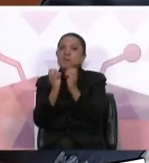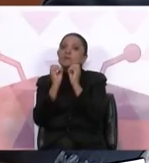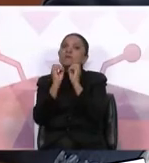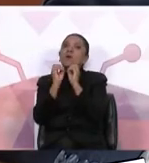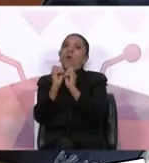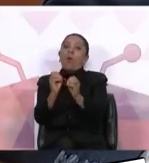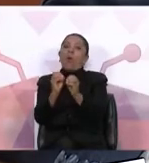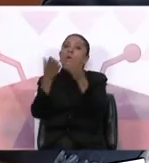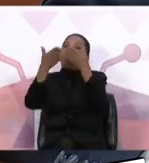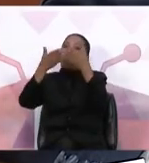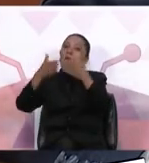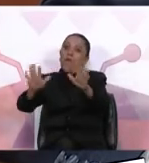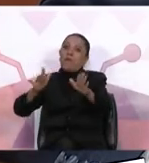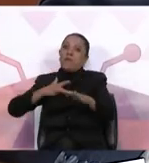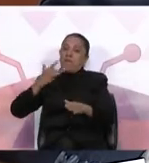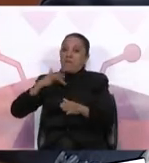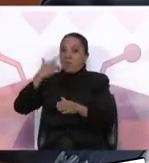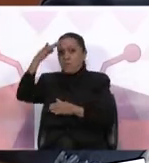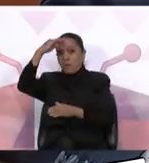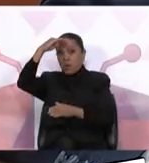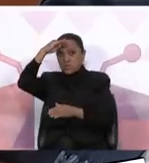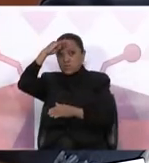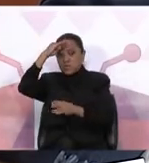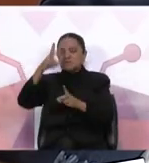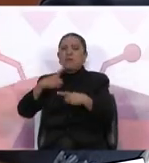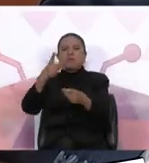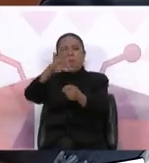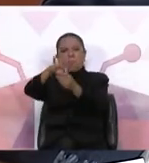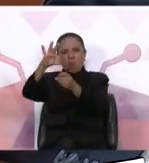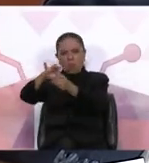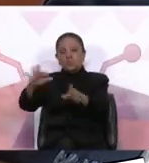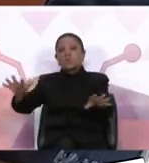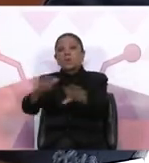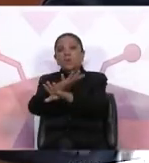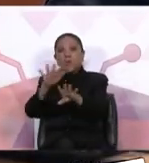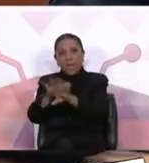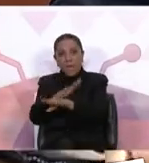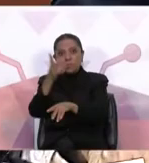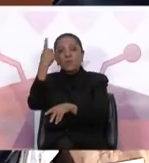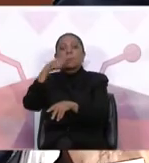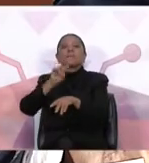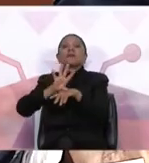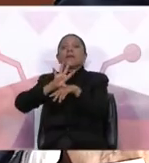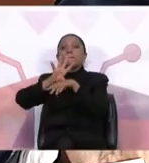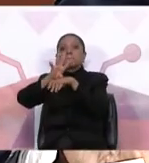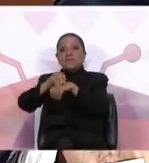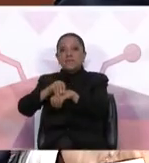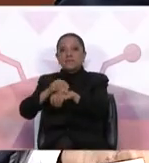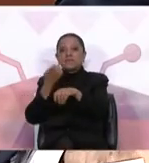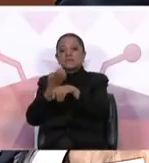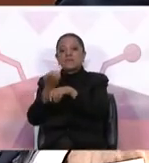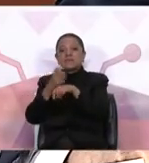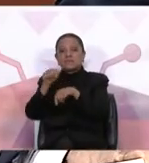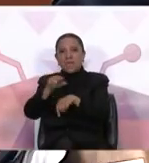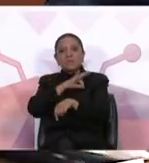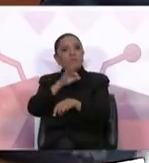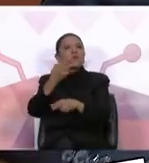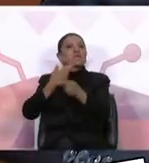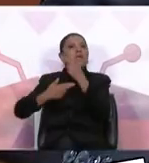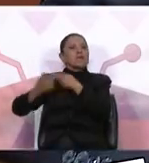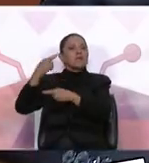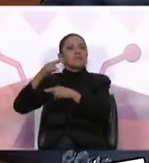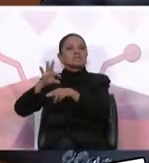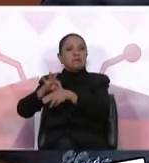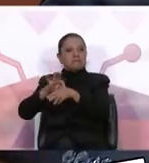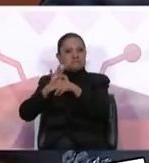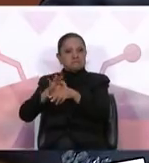su conciencia dan un voto un cambio para permitir que el estado pueda regresar al origen de